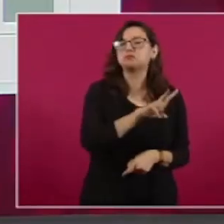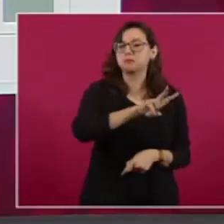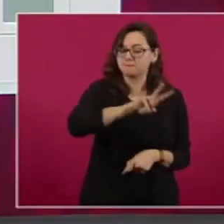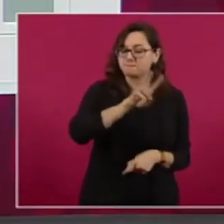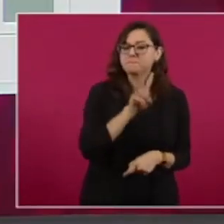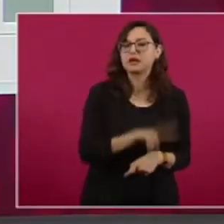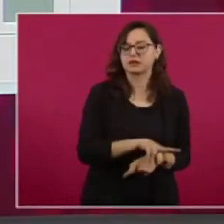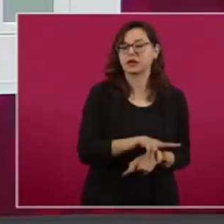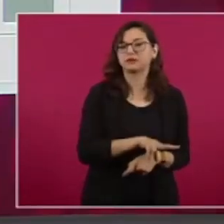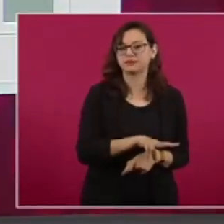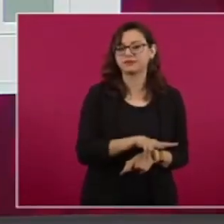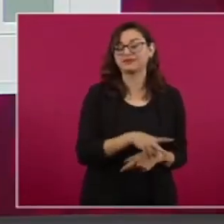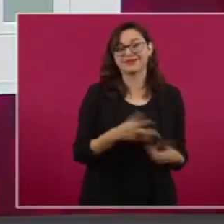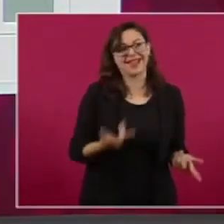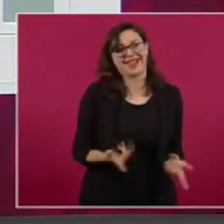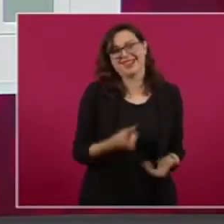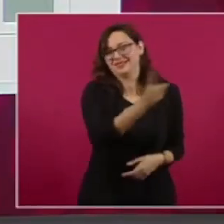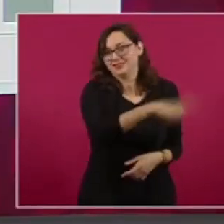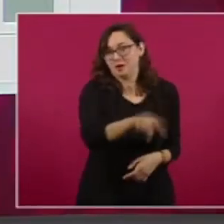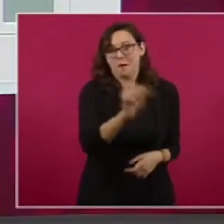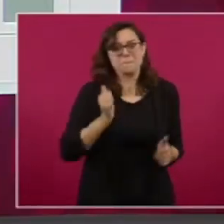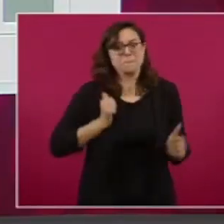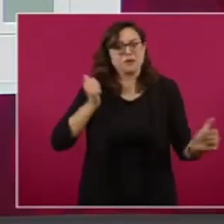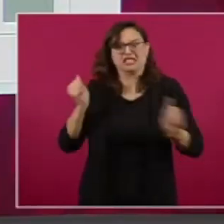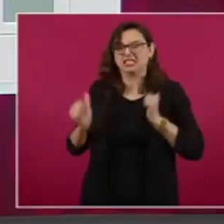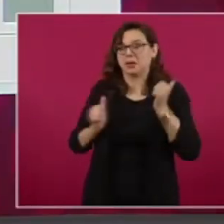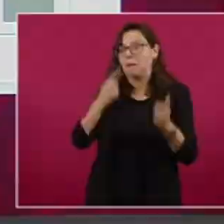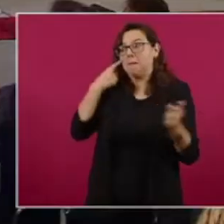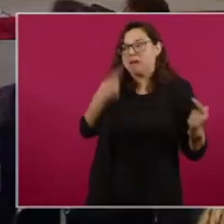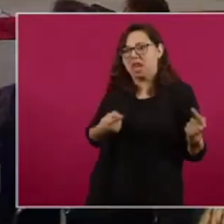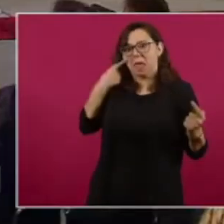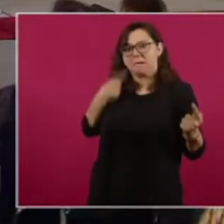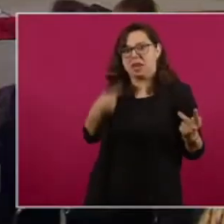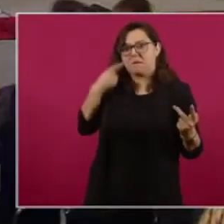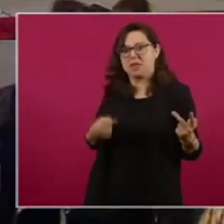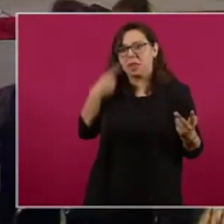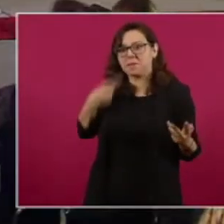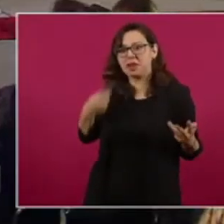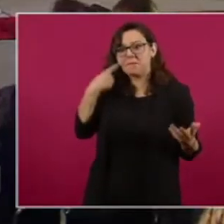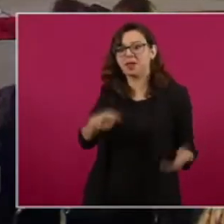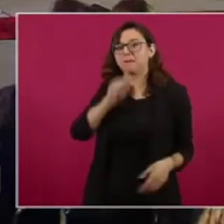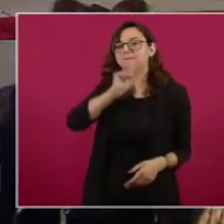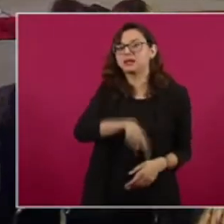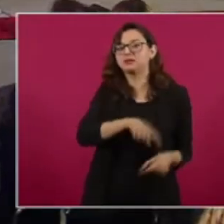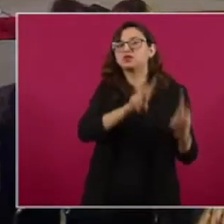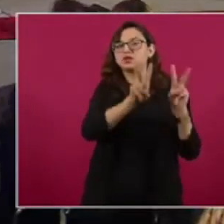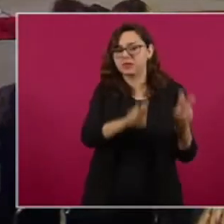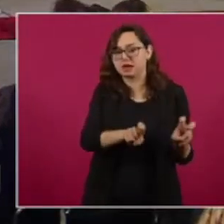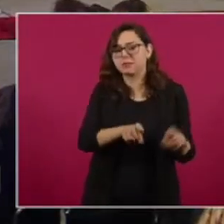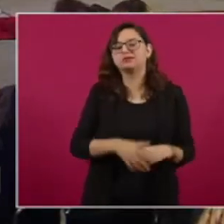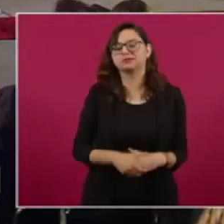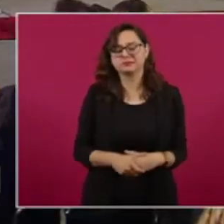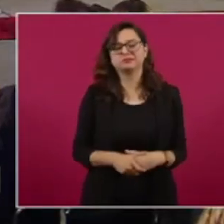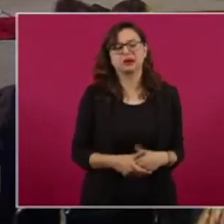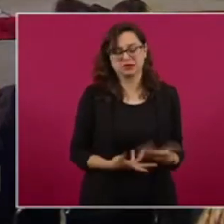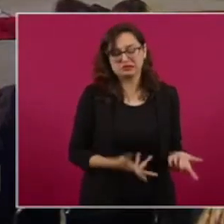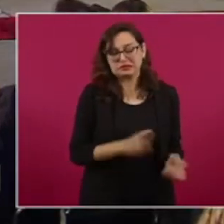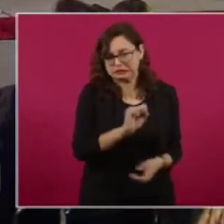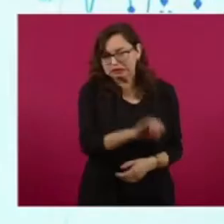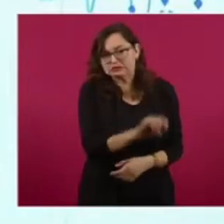es de lo que se agarran nuestros adversarios. No mencionan,